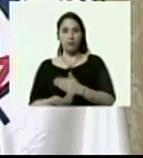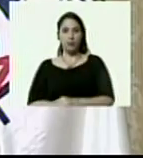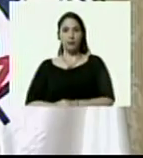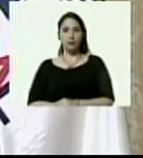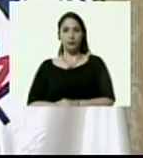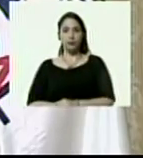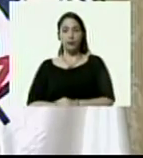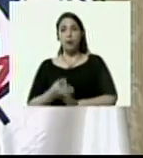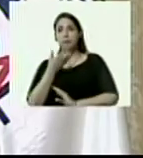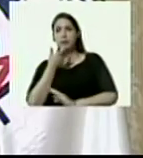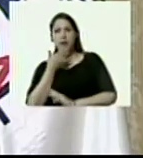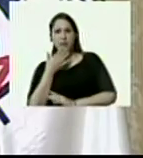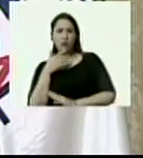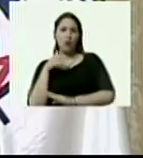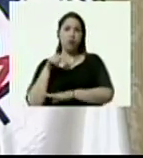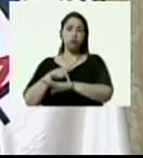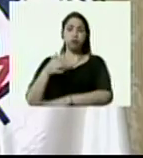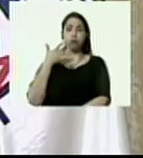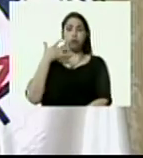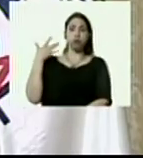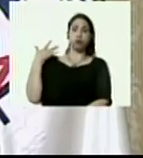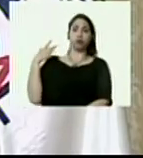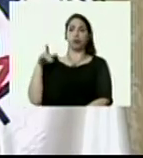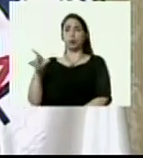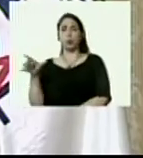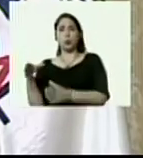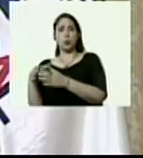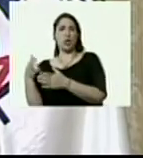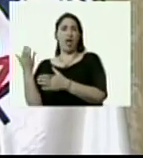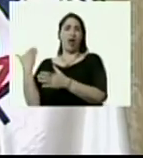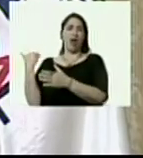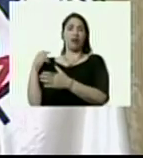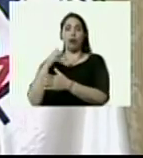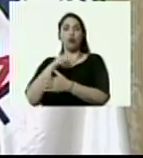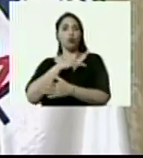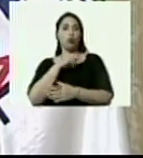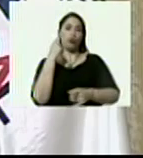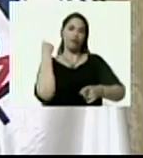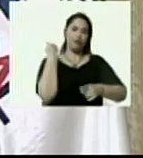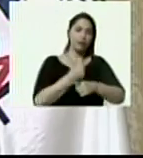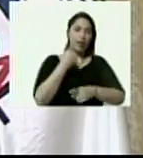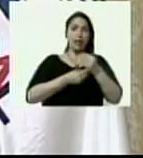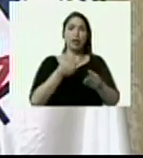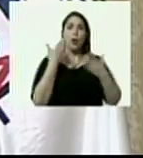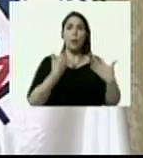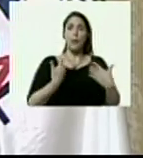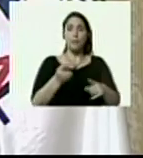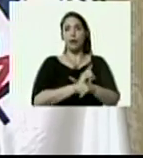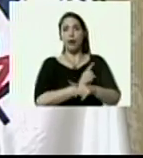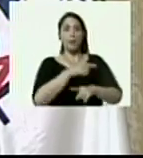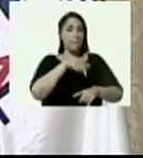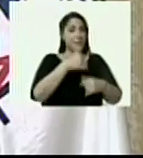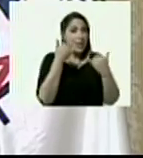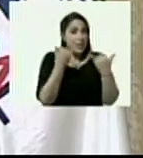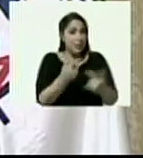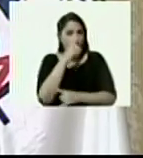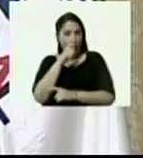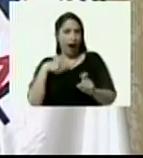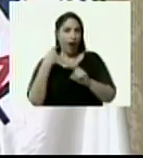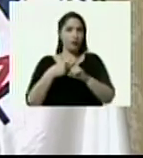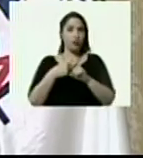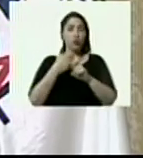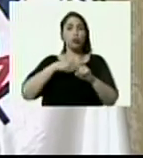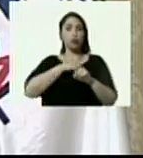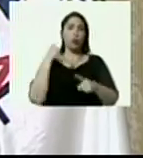sirven los tiempos de la burocracia multilateral tradicional hay que hacerlo en tiempo récord este mismo año nosotros deberíamos tener al final del año